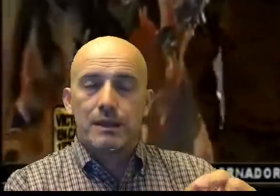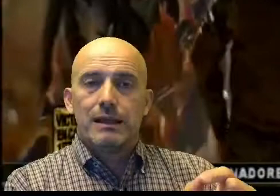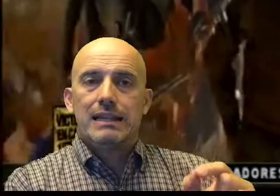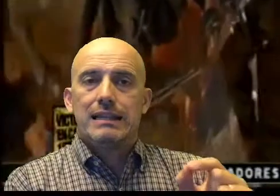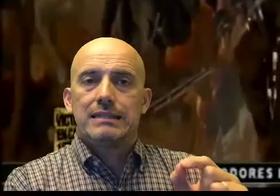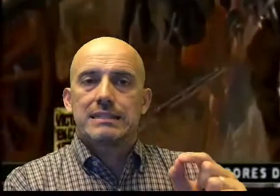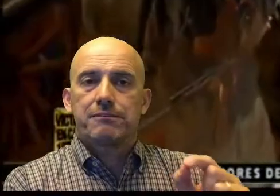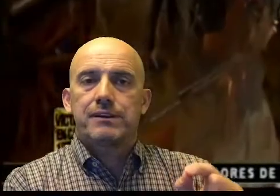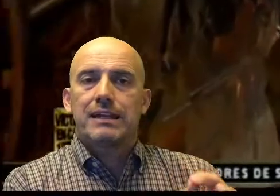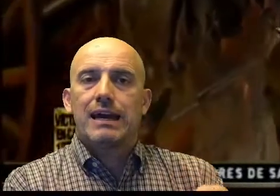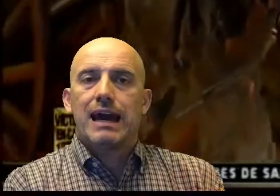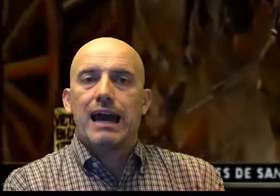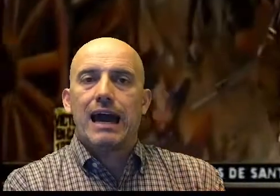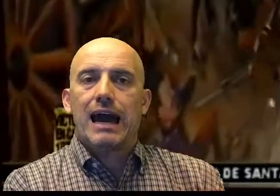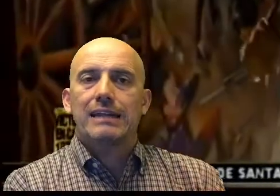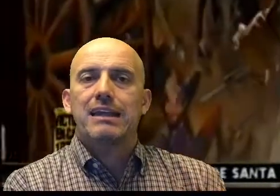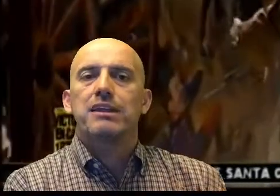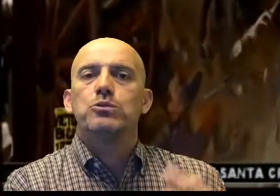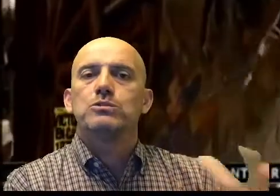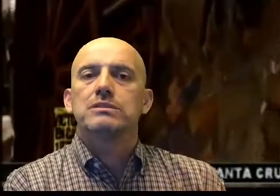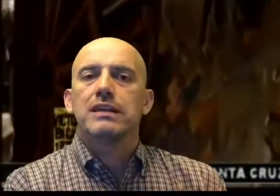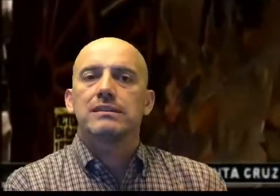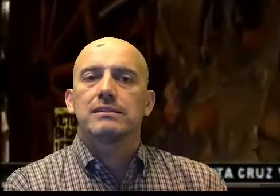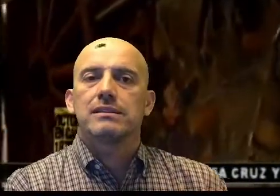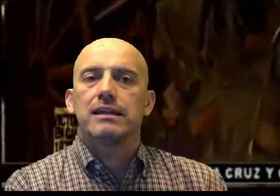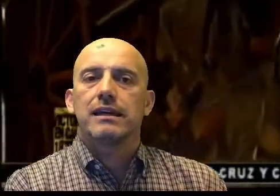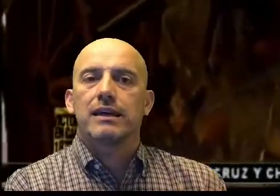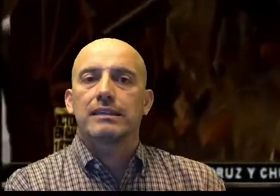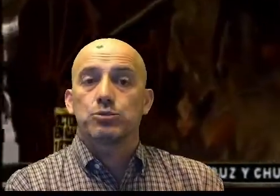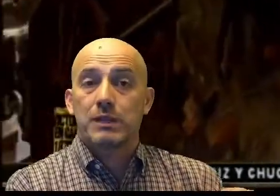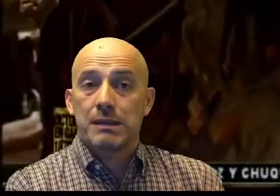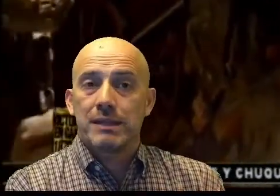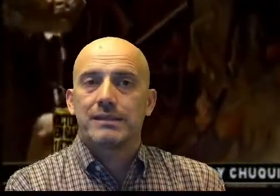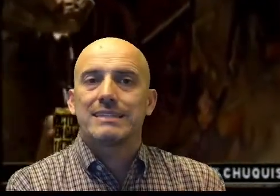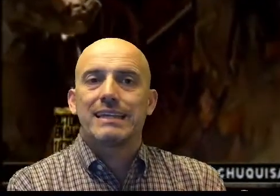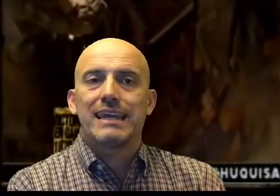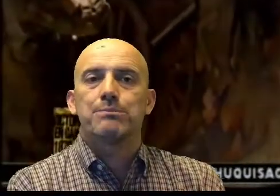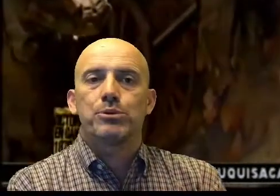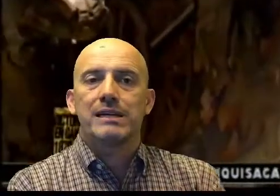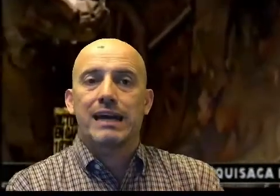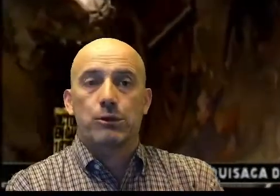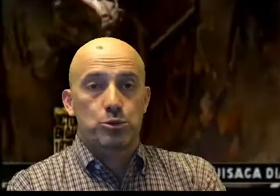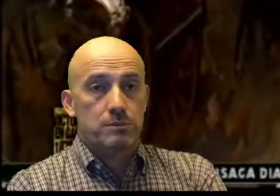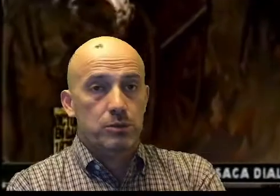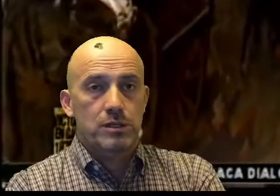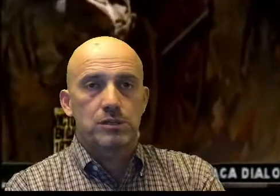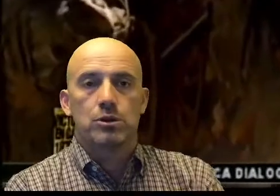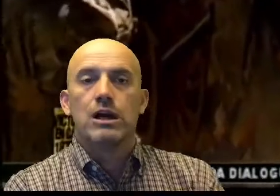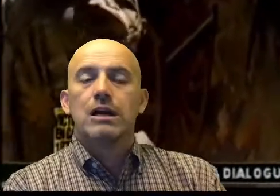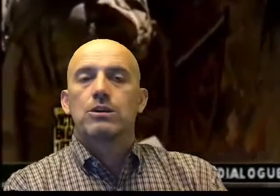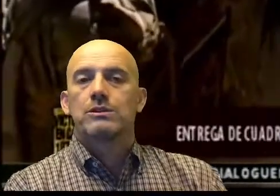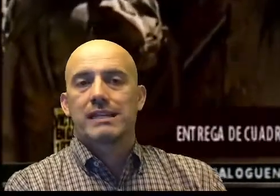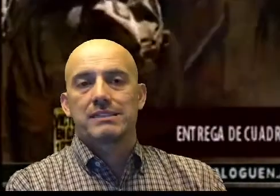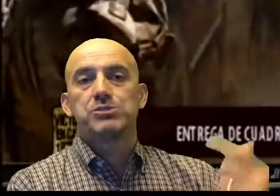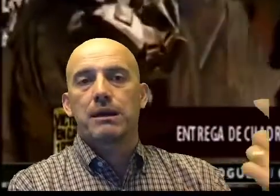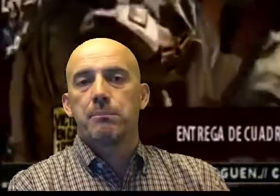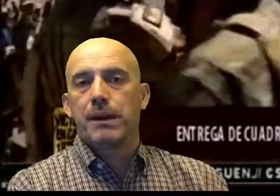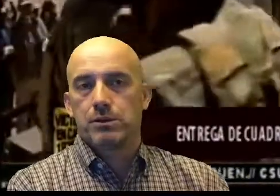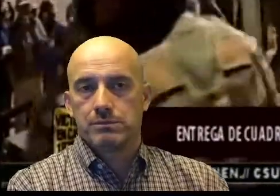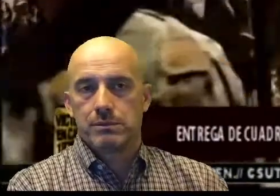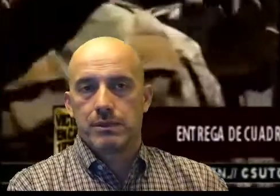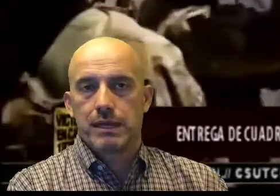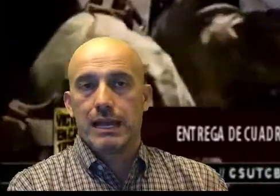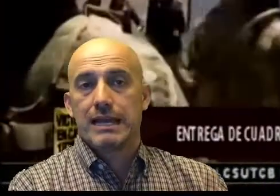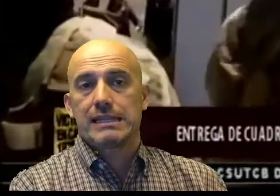actual se refiere a estas denuncias de exactamente ezequiel apodaca autor del manuscrito contra el acceso